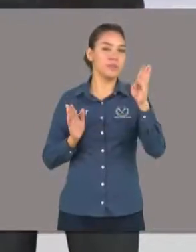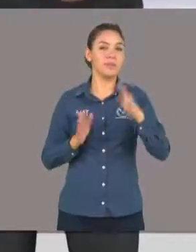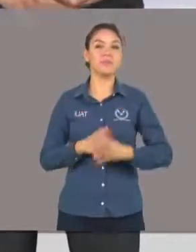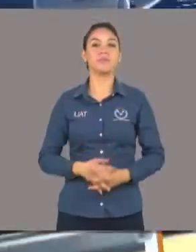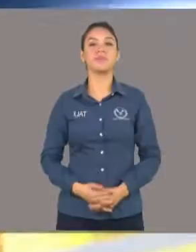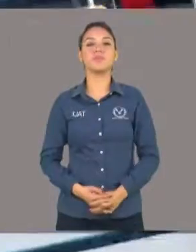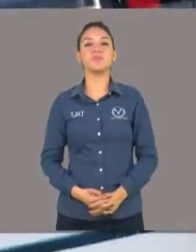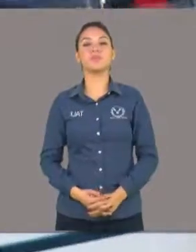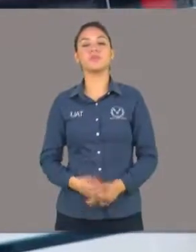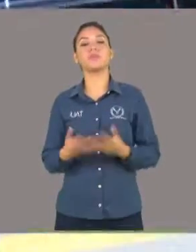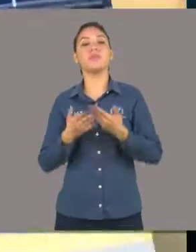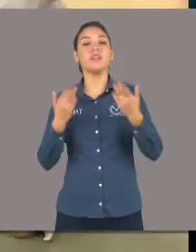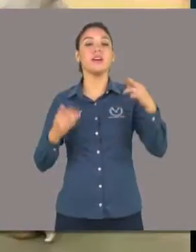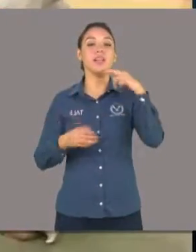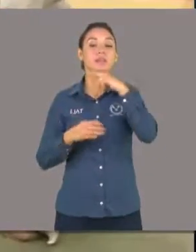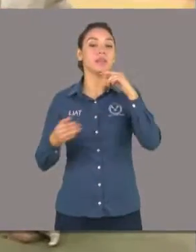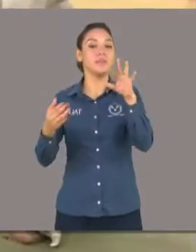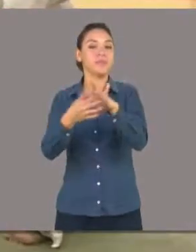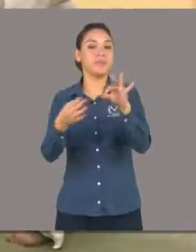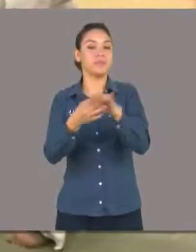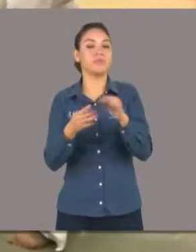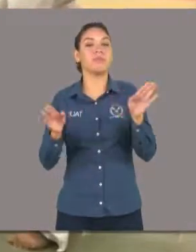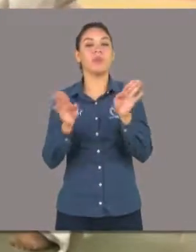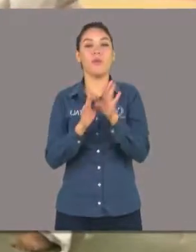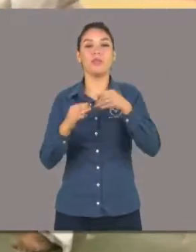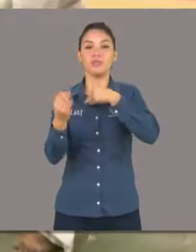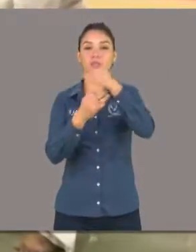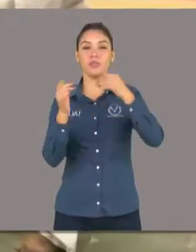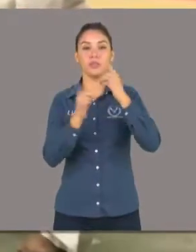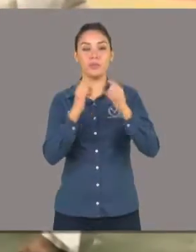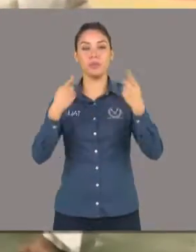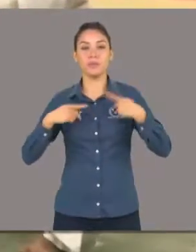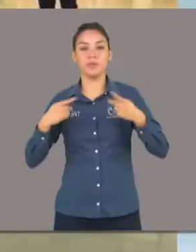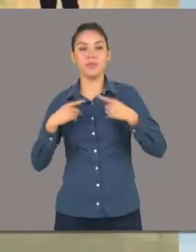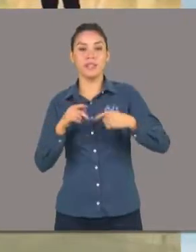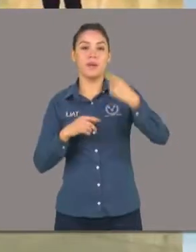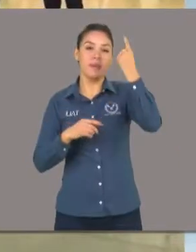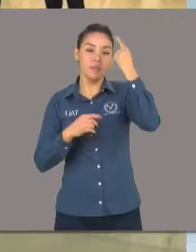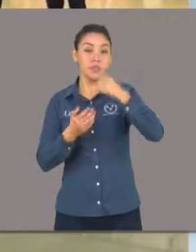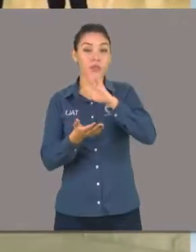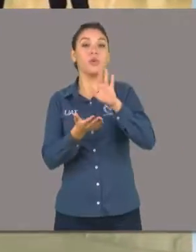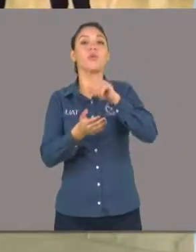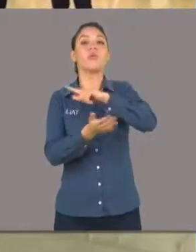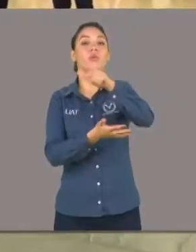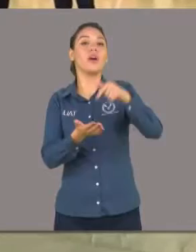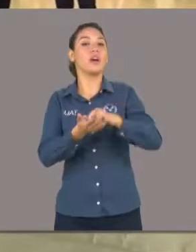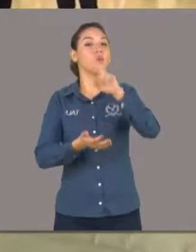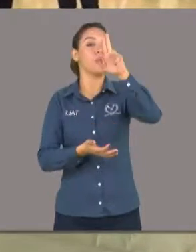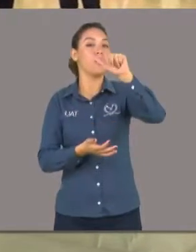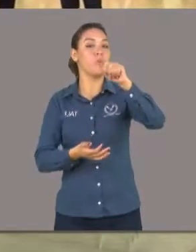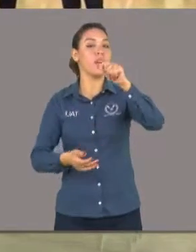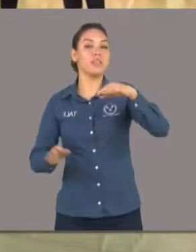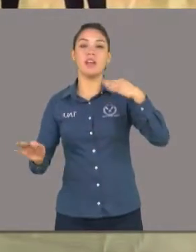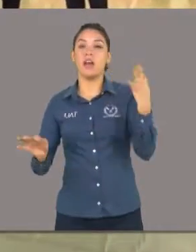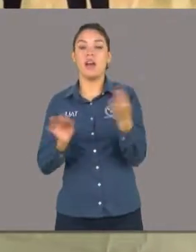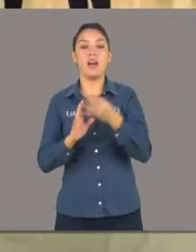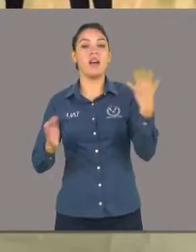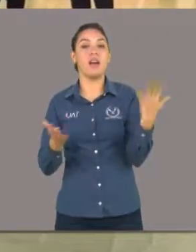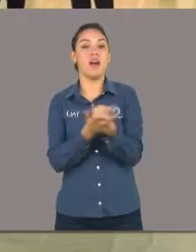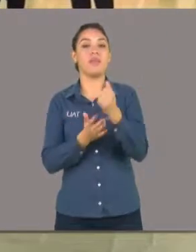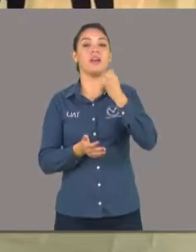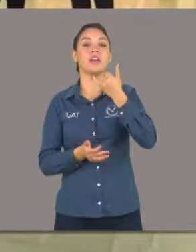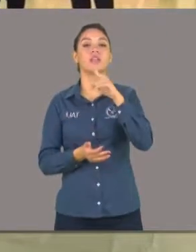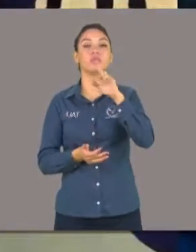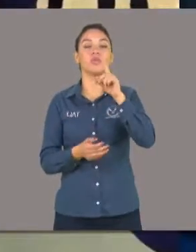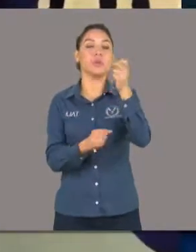-1. Rápidamente nos ponemos a tono ya que los atletas judocas de la Universidad Autónoma de Tamaulipas traen bien puesto